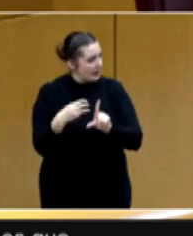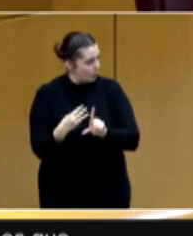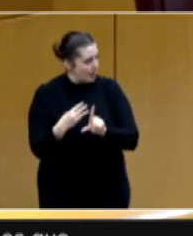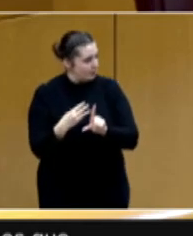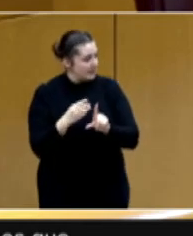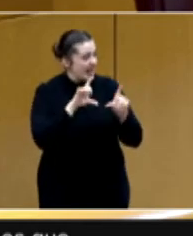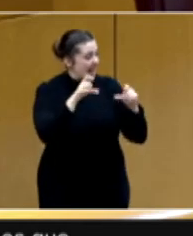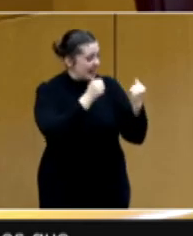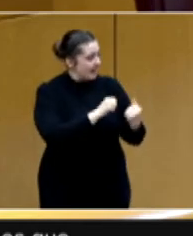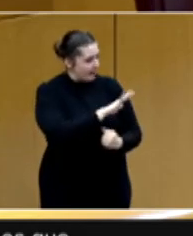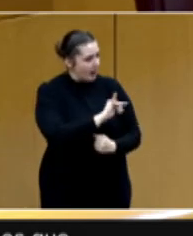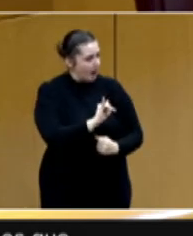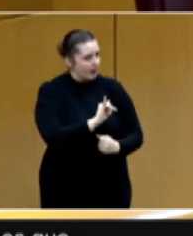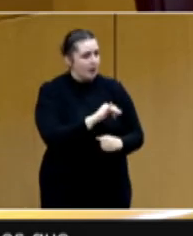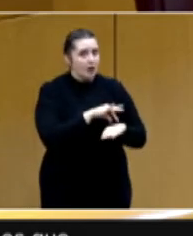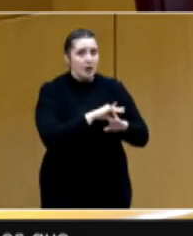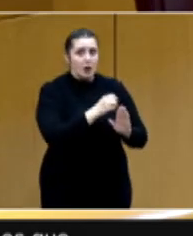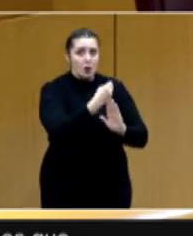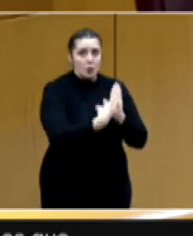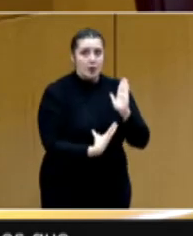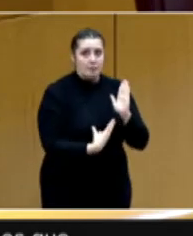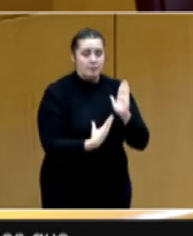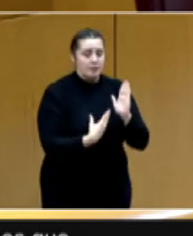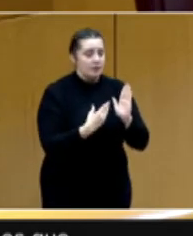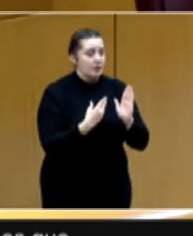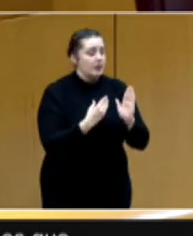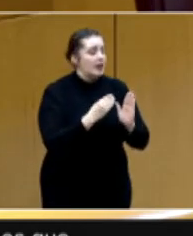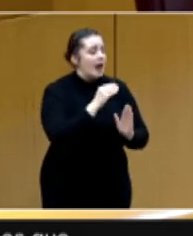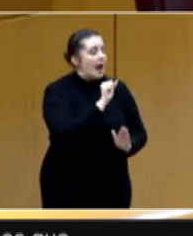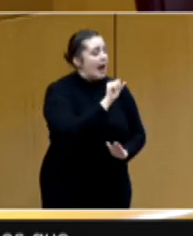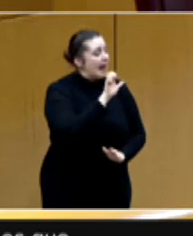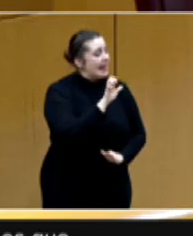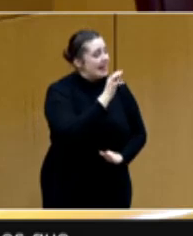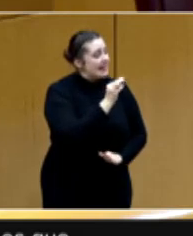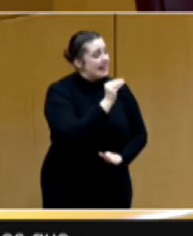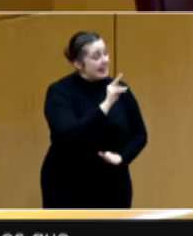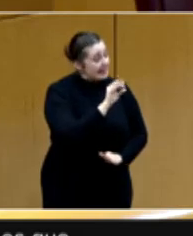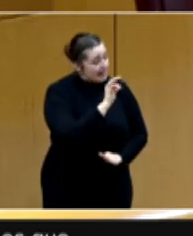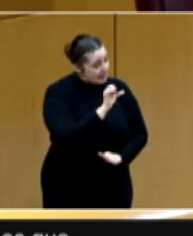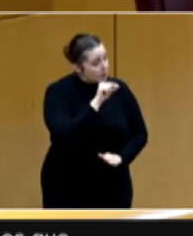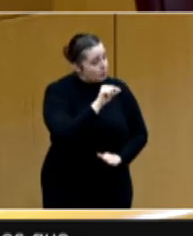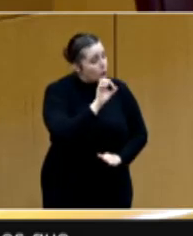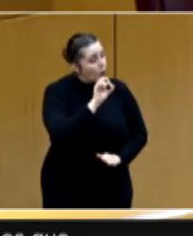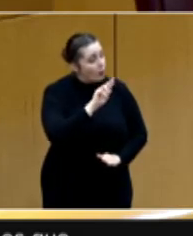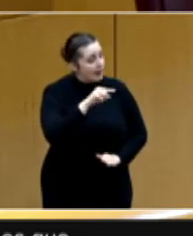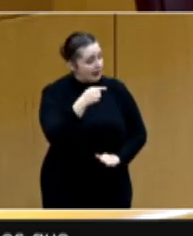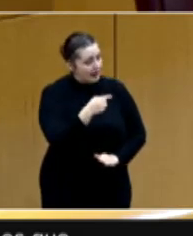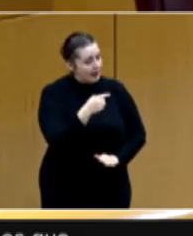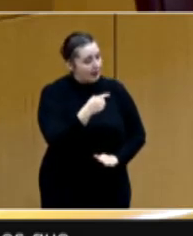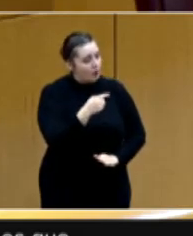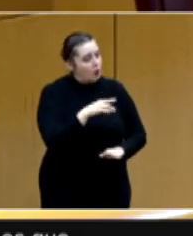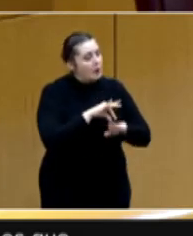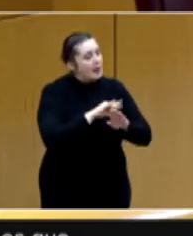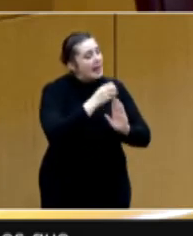entidades la que yo represento equitas.org es una guía informativa a las familias